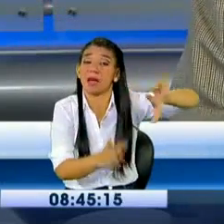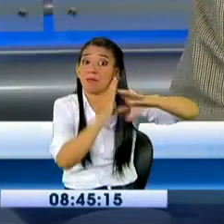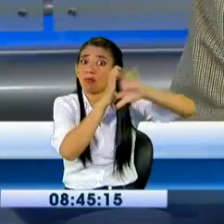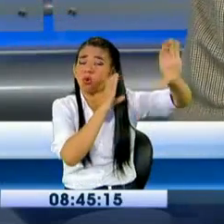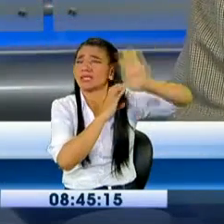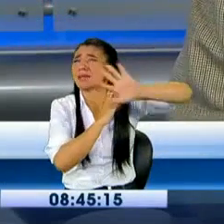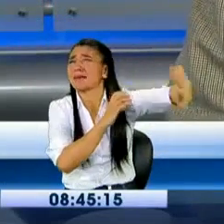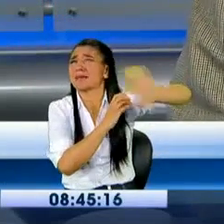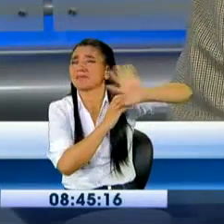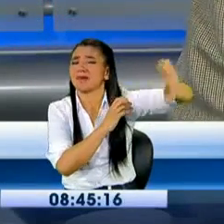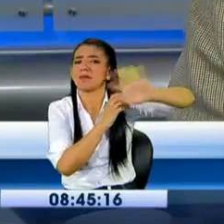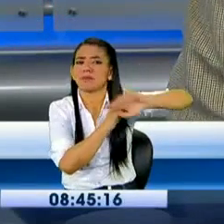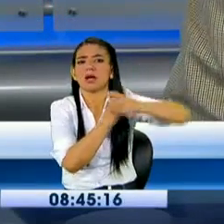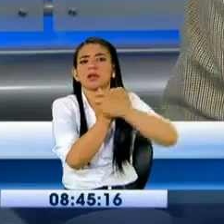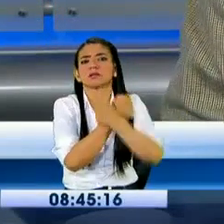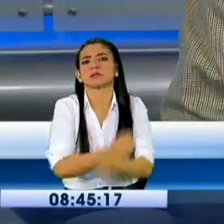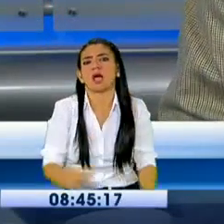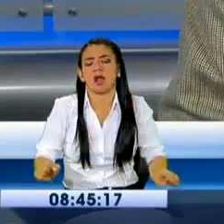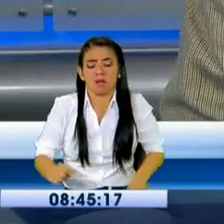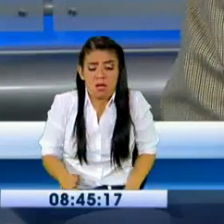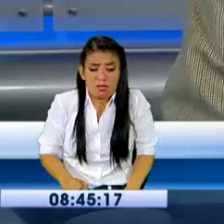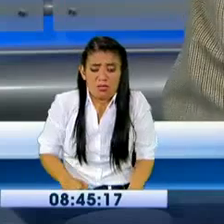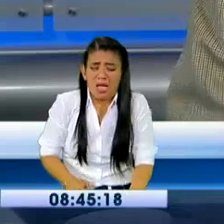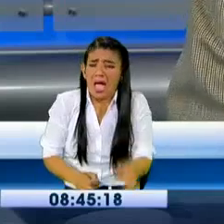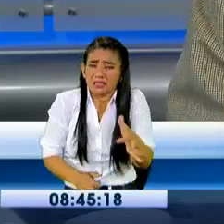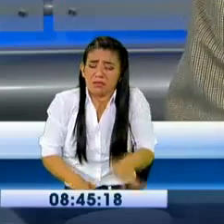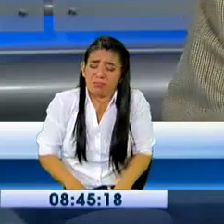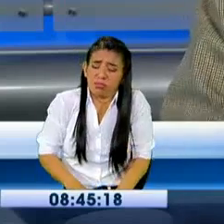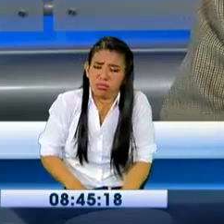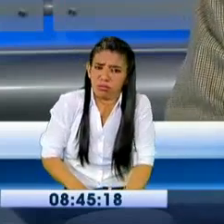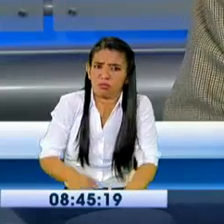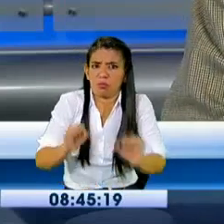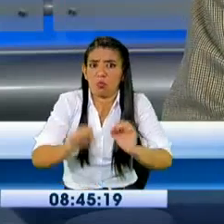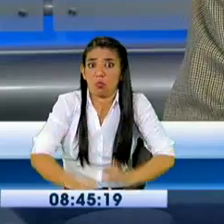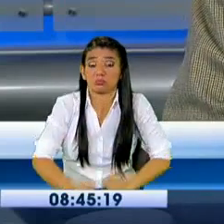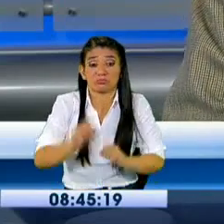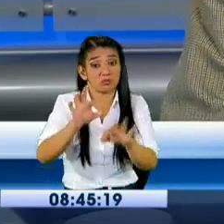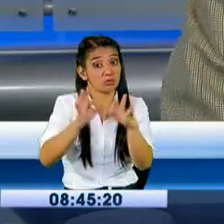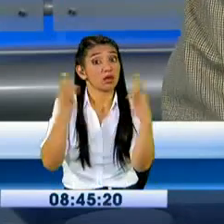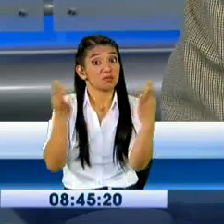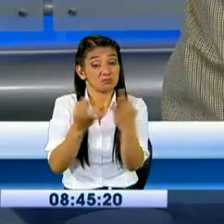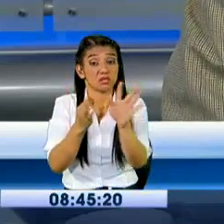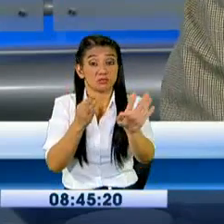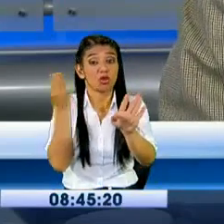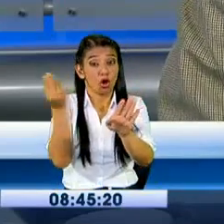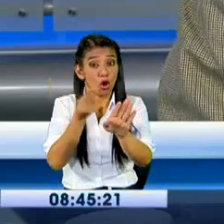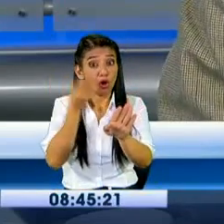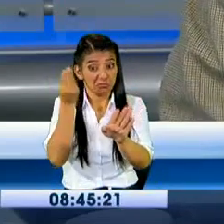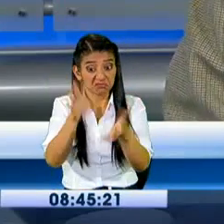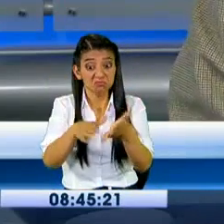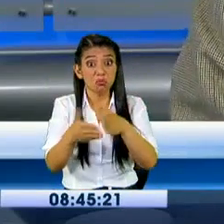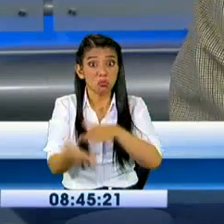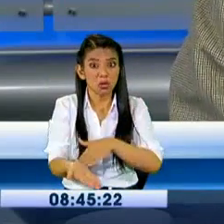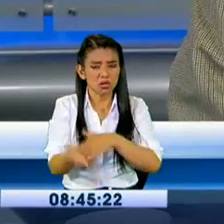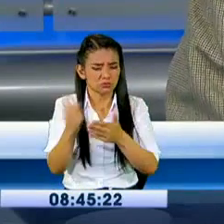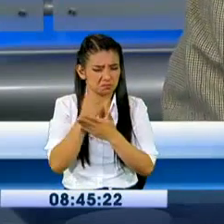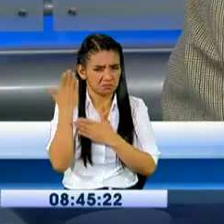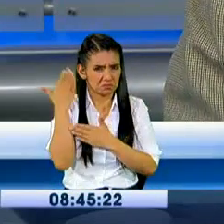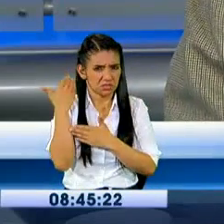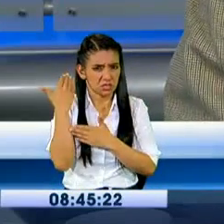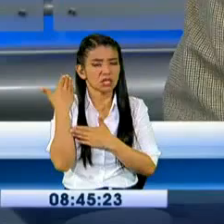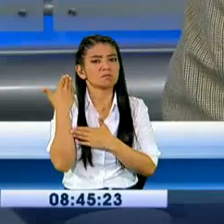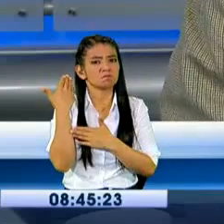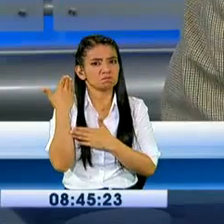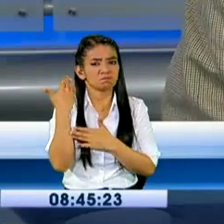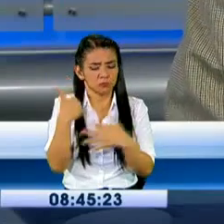más impresionante, logró que el chofer del bus pare. La familia de esta joven madre que murió atropellada la semana anterior,